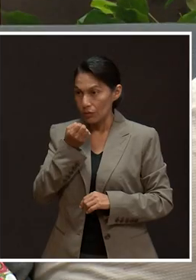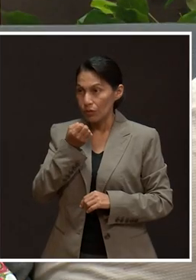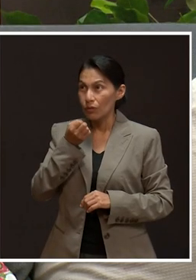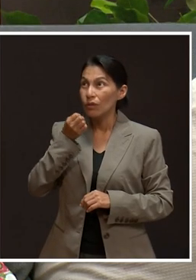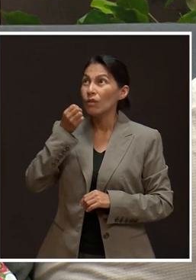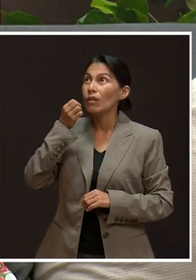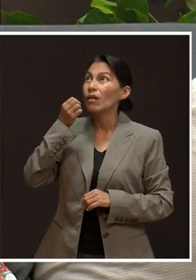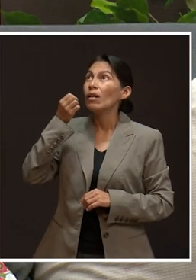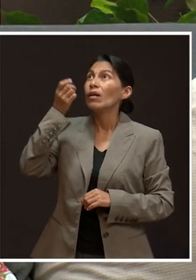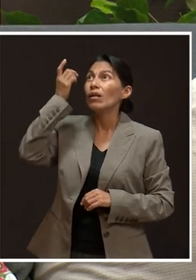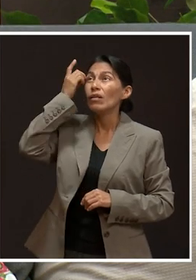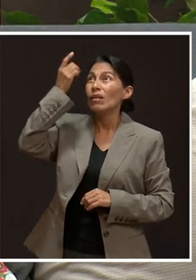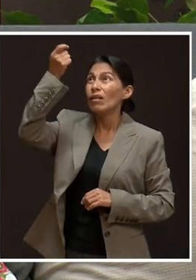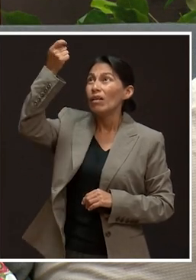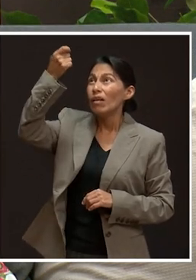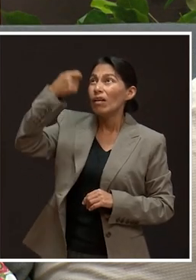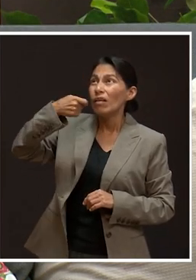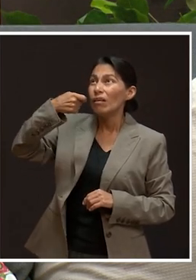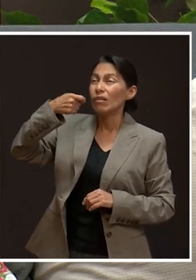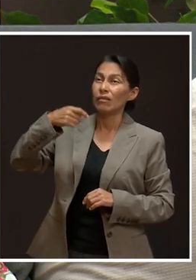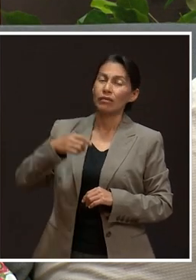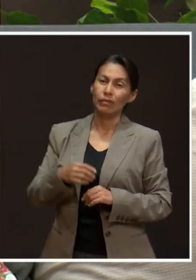una bendición en mi vida,